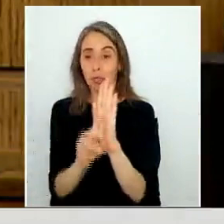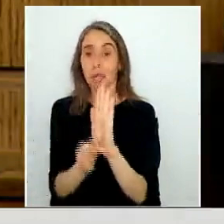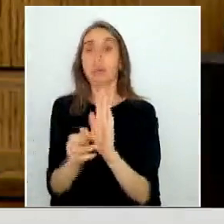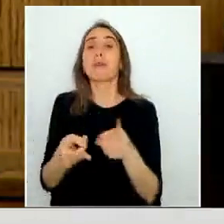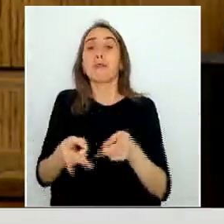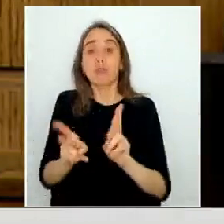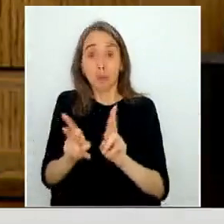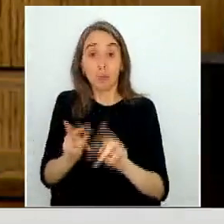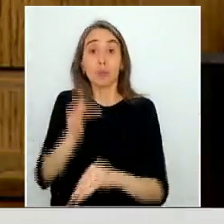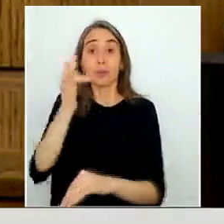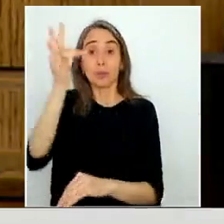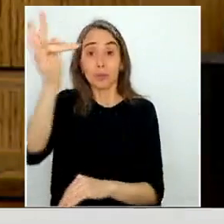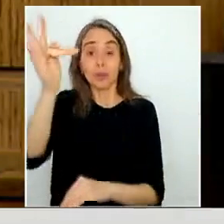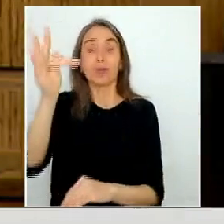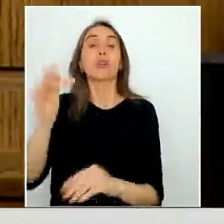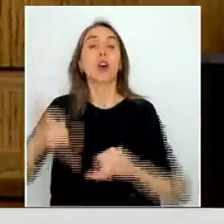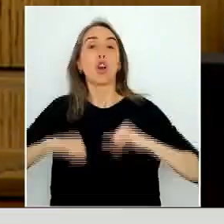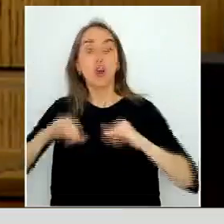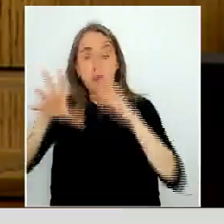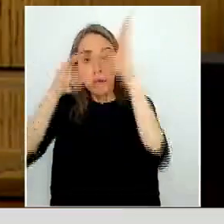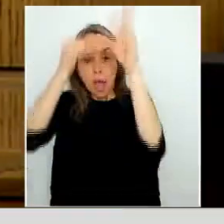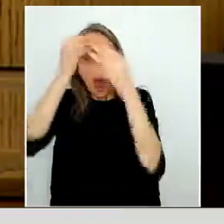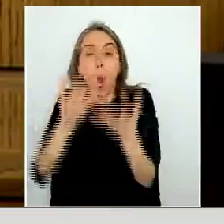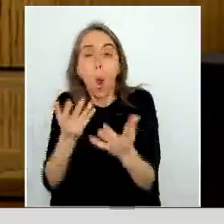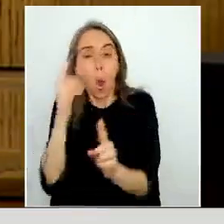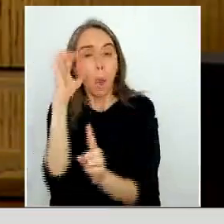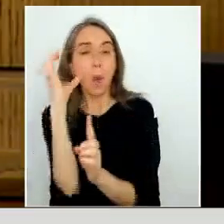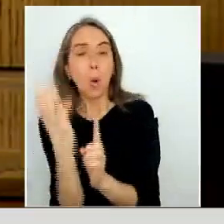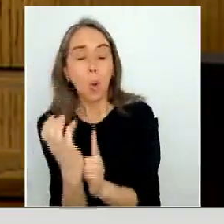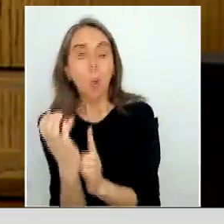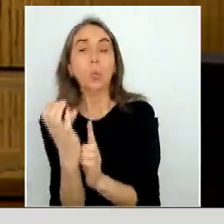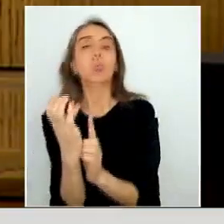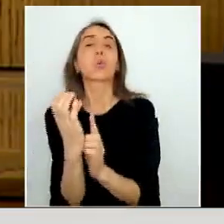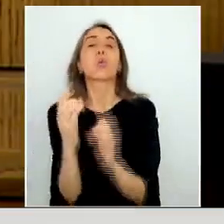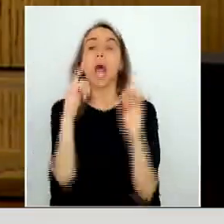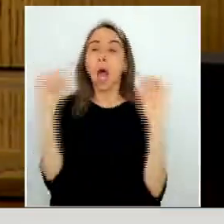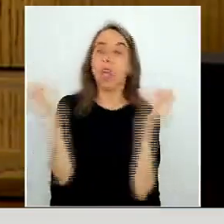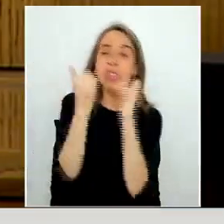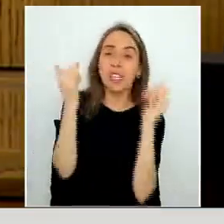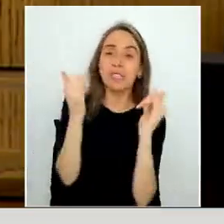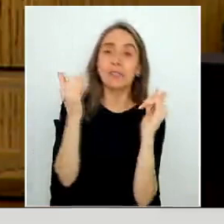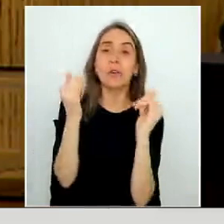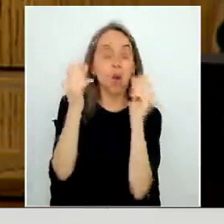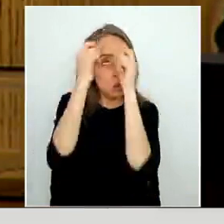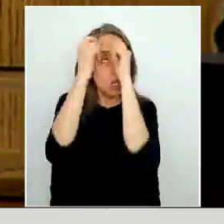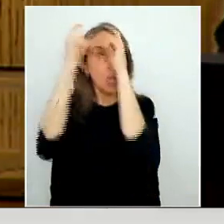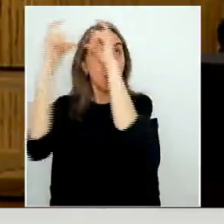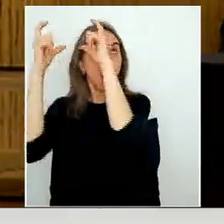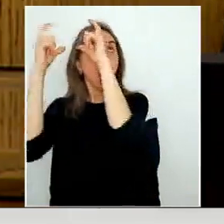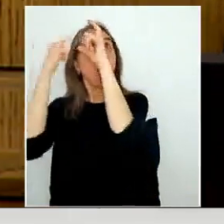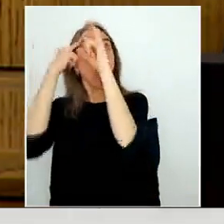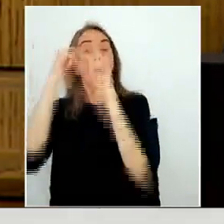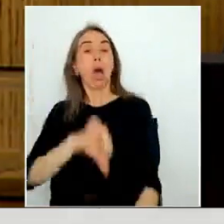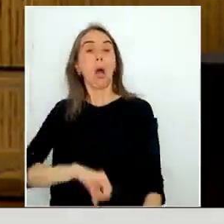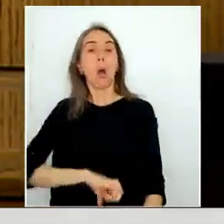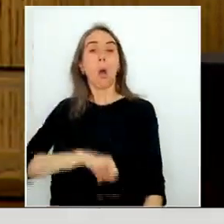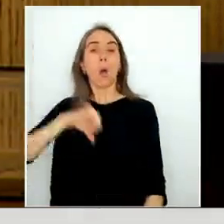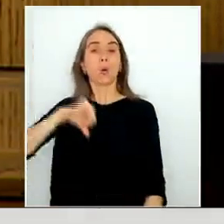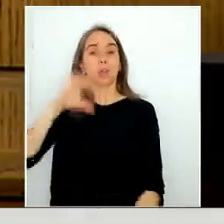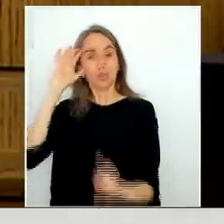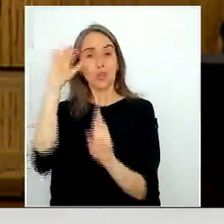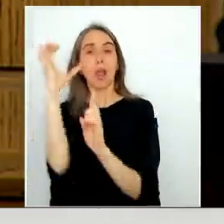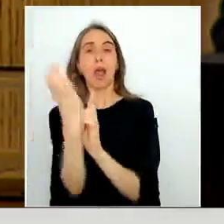empapen de nuestra cultura la disfruten representen y se enorgullezcan de ella